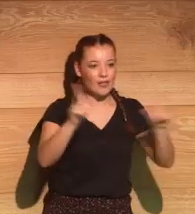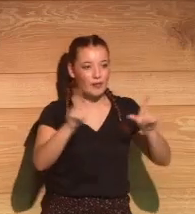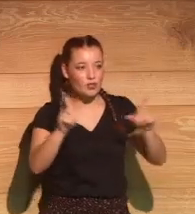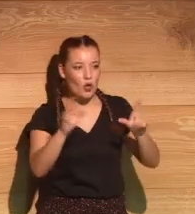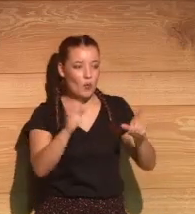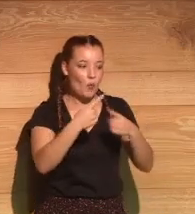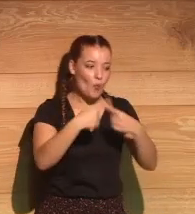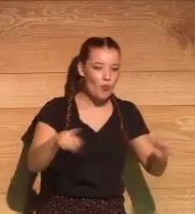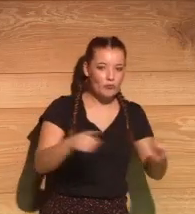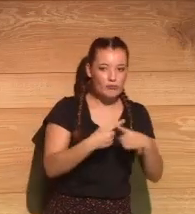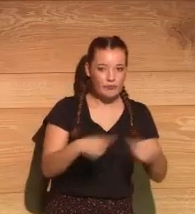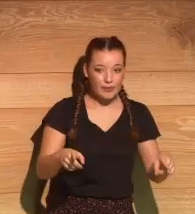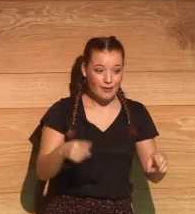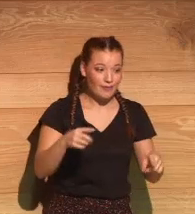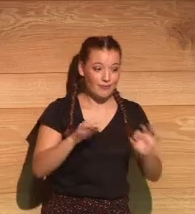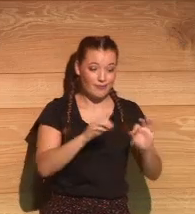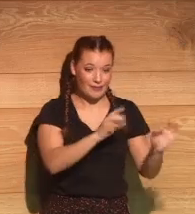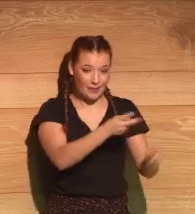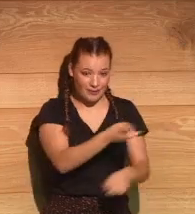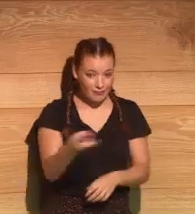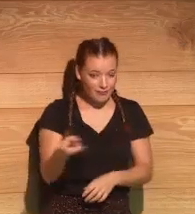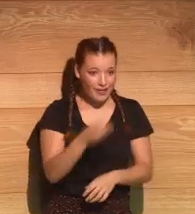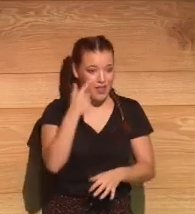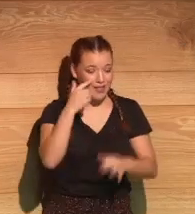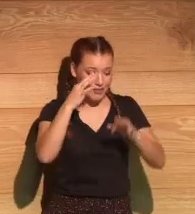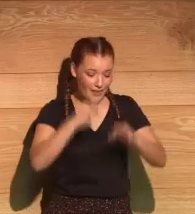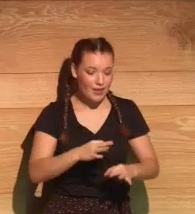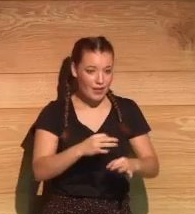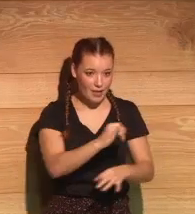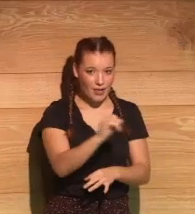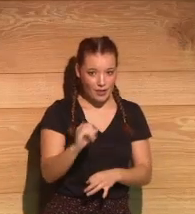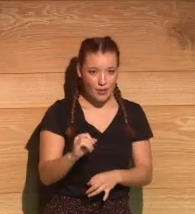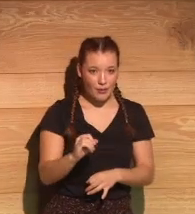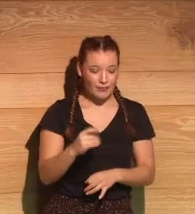¿no? Y esta es la realidad que tienen, ¿no? Que es muy importante. O sea, yo